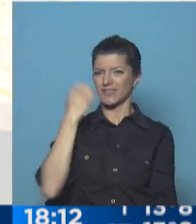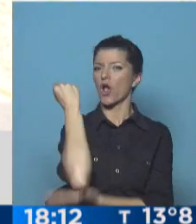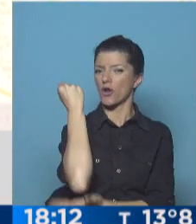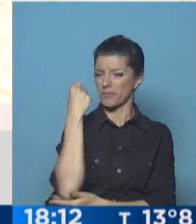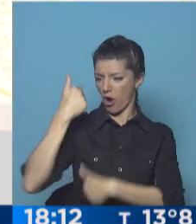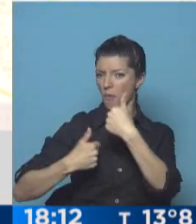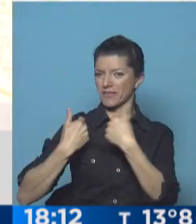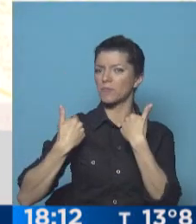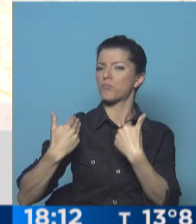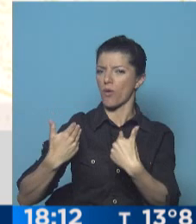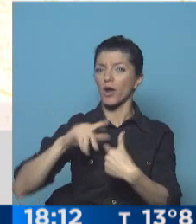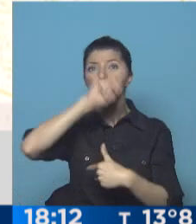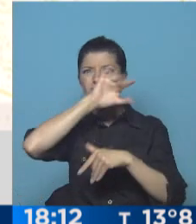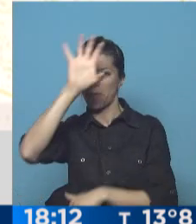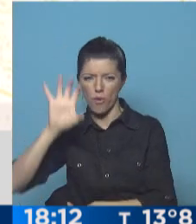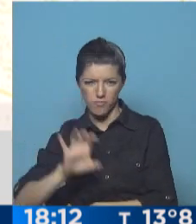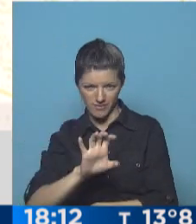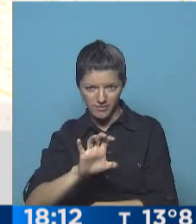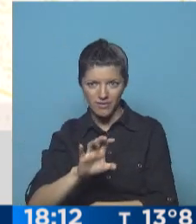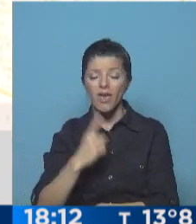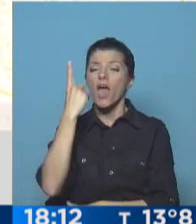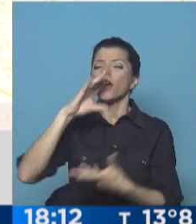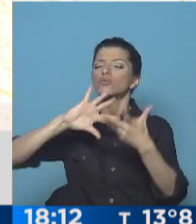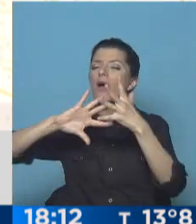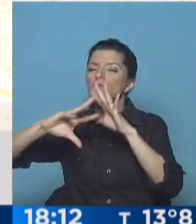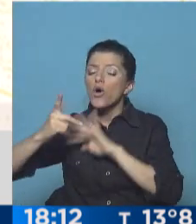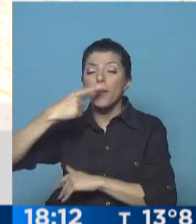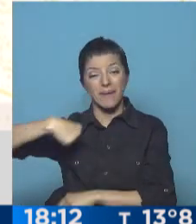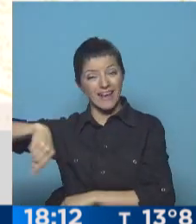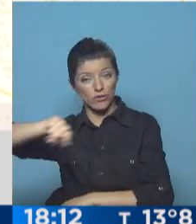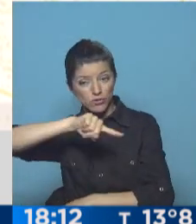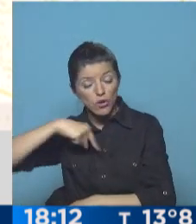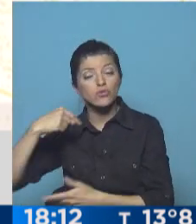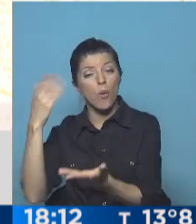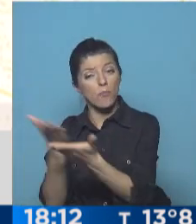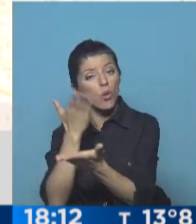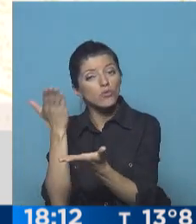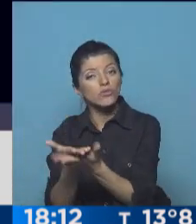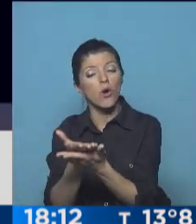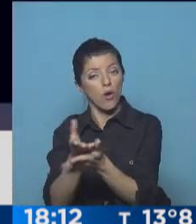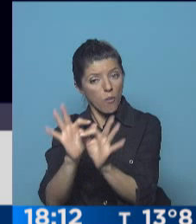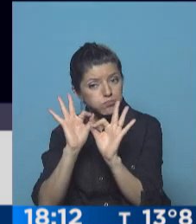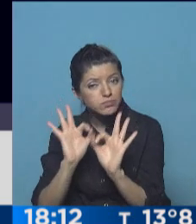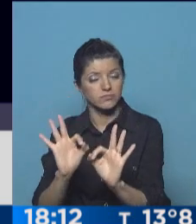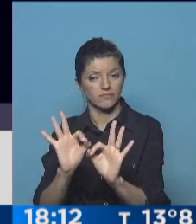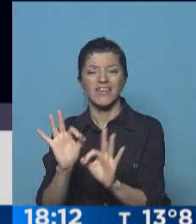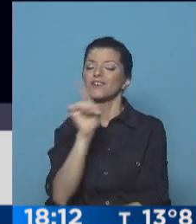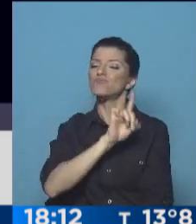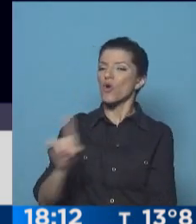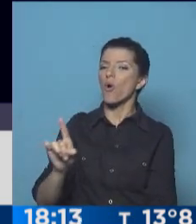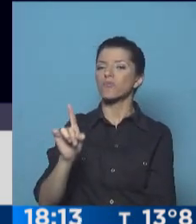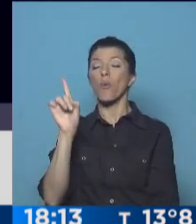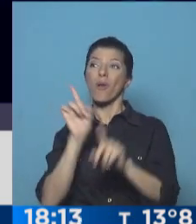regionales. Estas son las formas de ir dando lugar que las economías regionales sean competitivas y no como